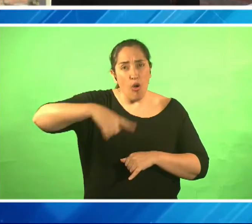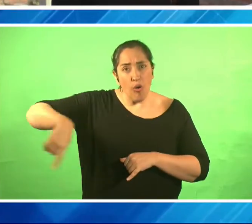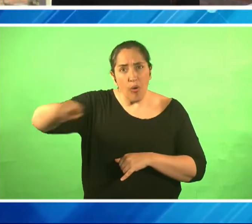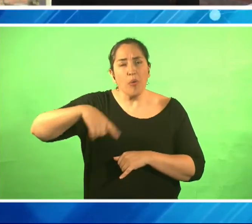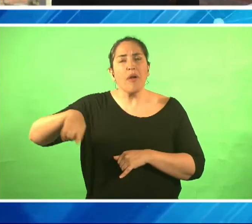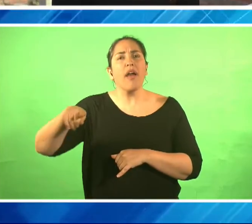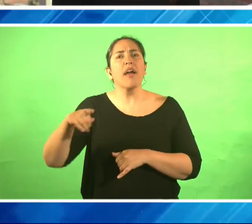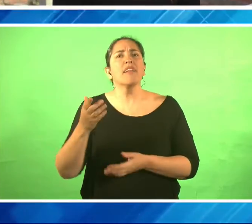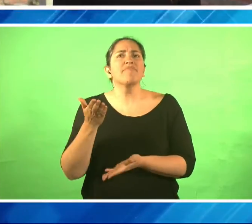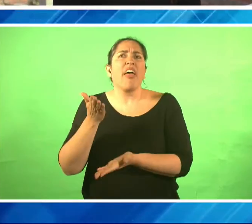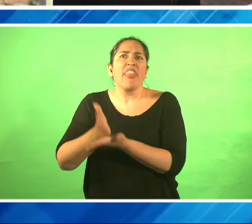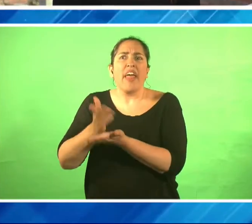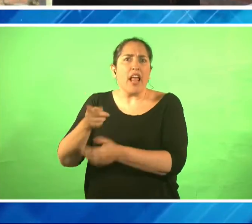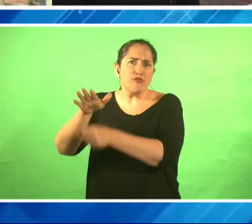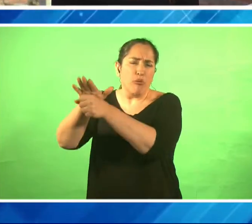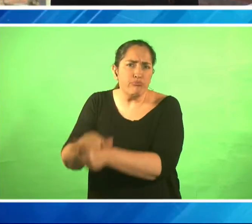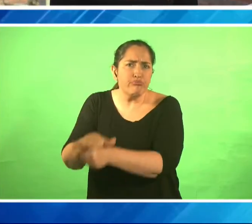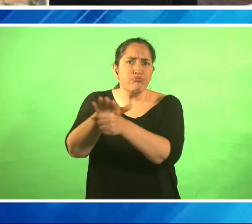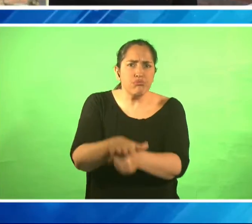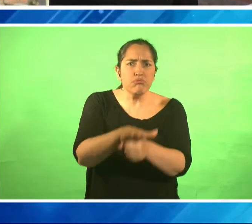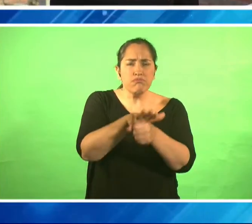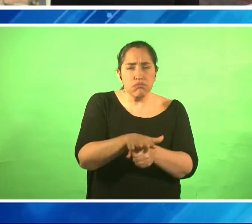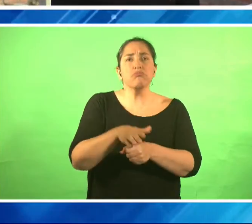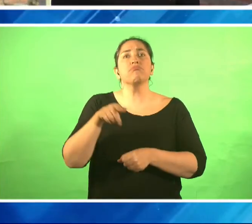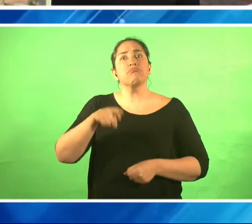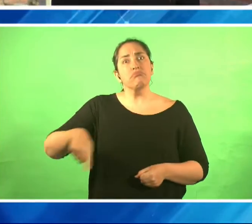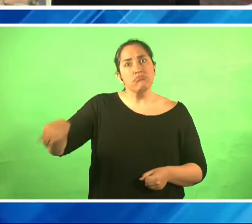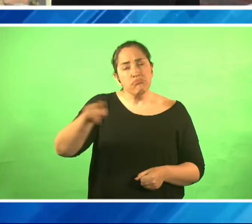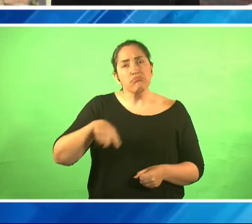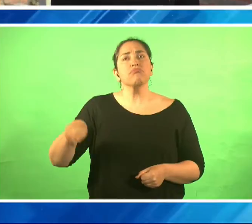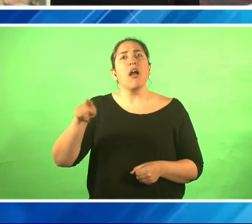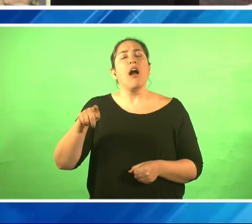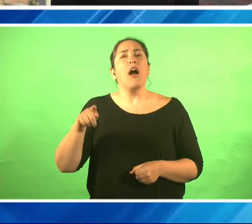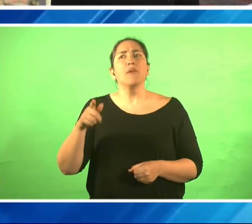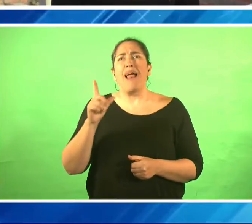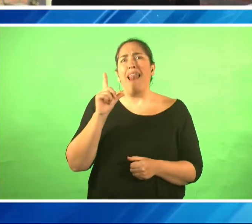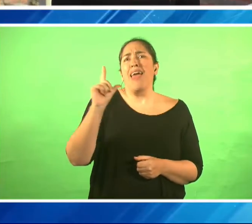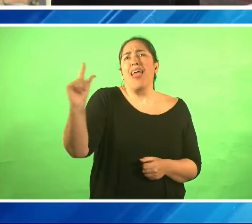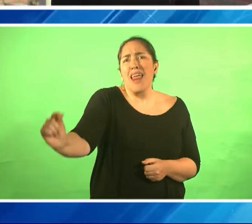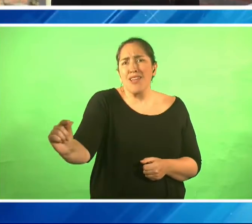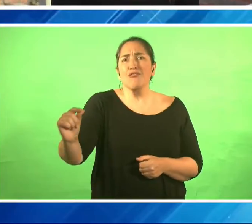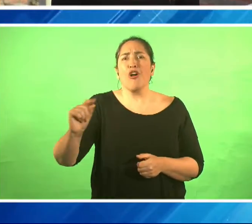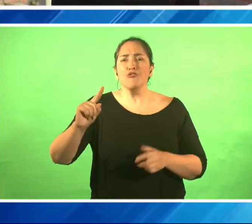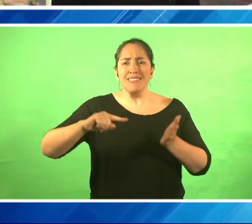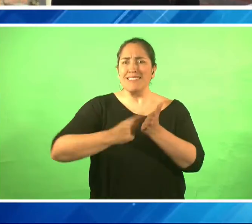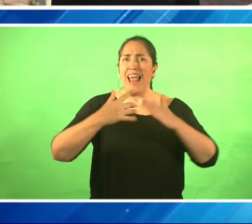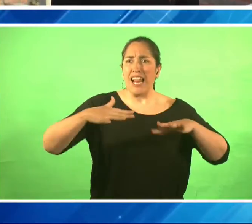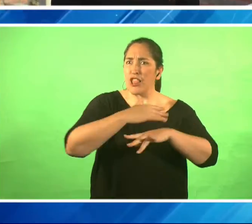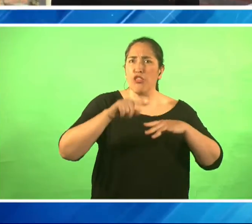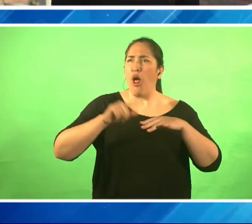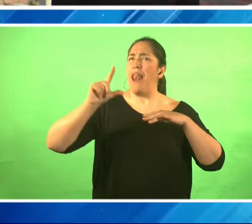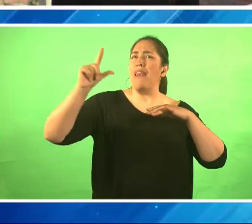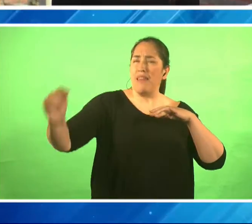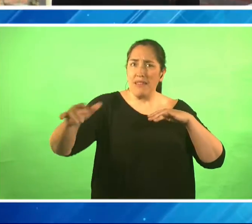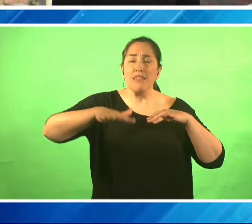con derechos vulnerados en este sentido de estar tan lejos de los centros urbanos. Y a